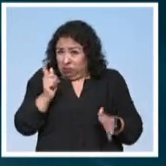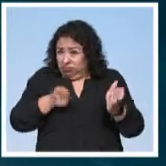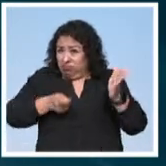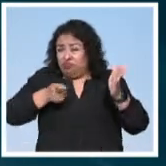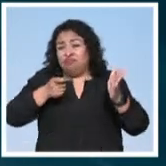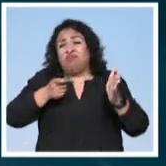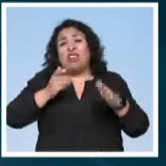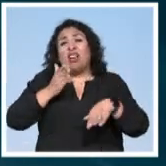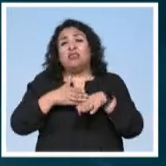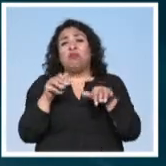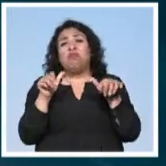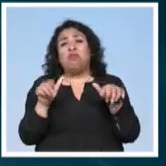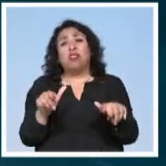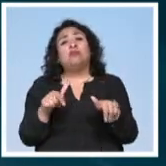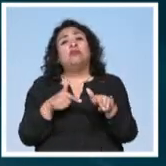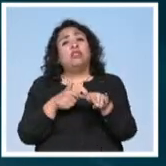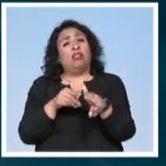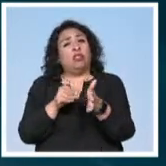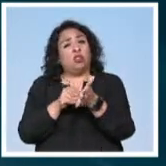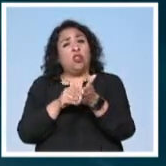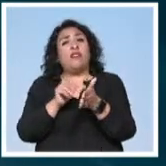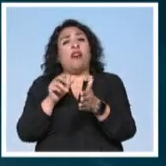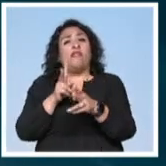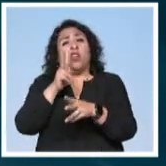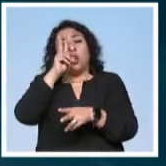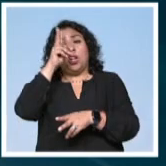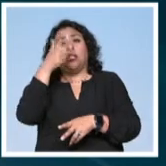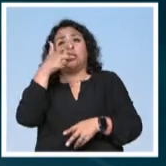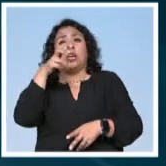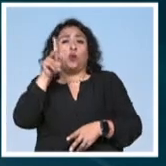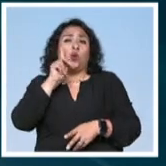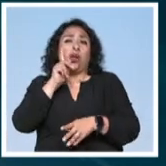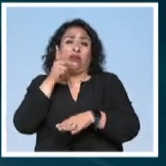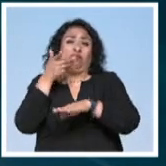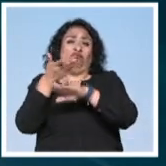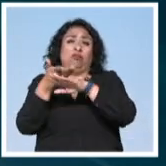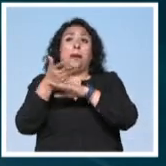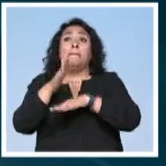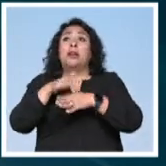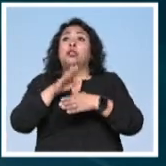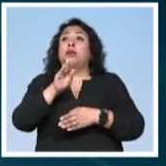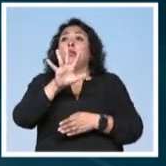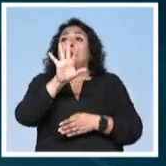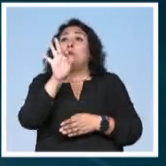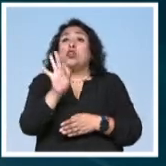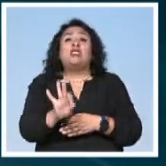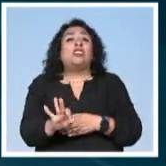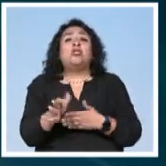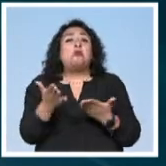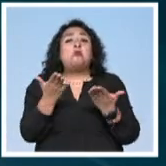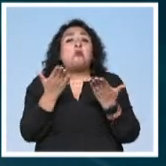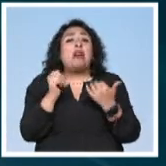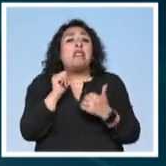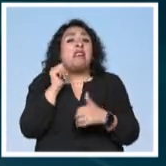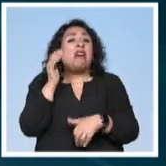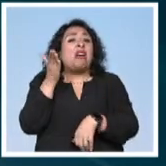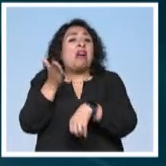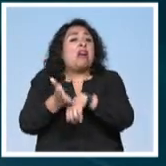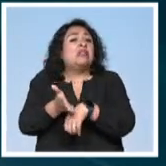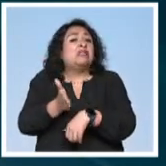impunidad sigue reinando en cuanto a violencia de género, con más de un 95% de casos que no reciben ningún tipo